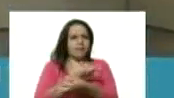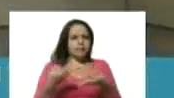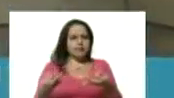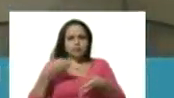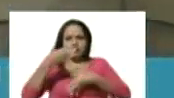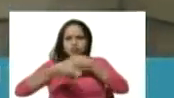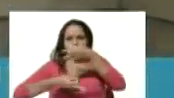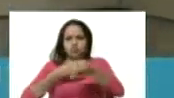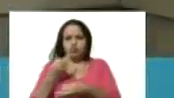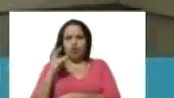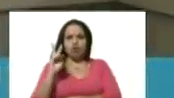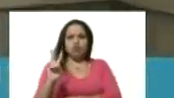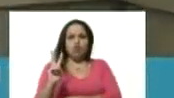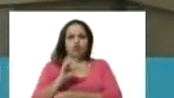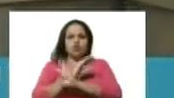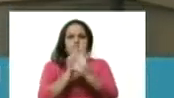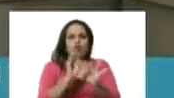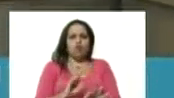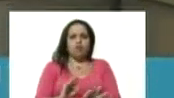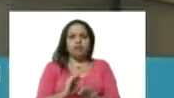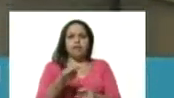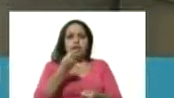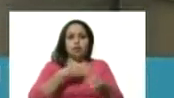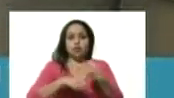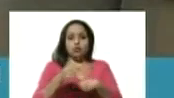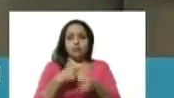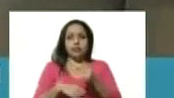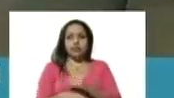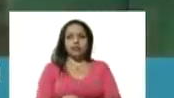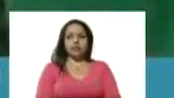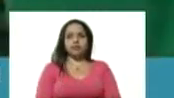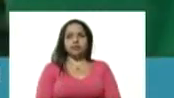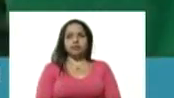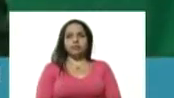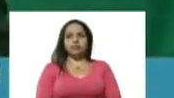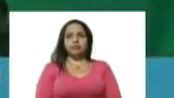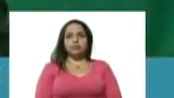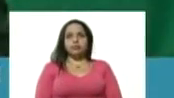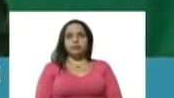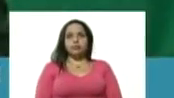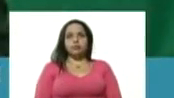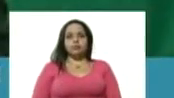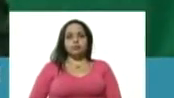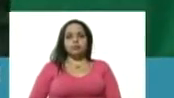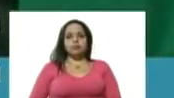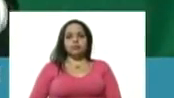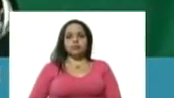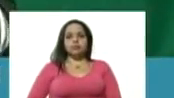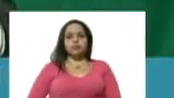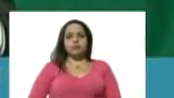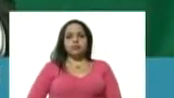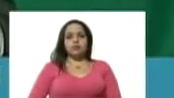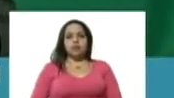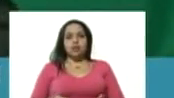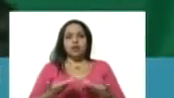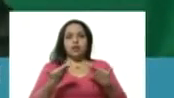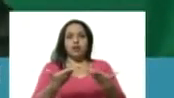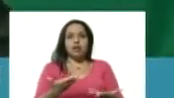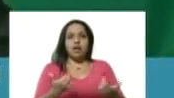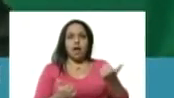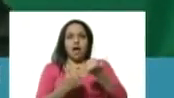exposición, esos dos brazos poderosos de la economía que van a darle el sostén a nuestra